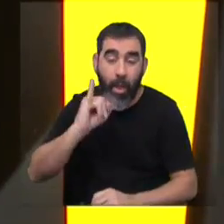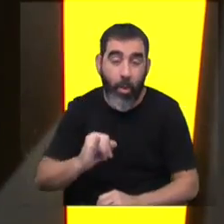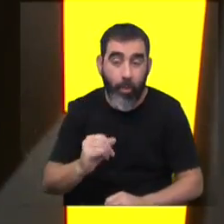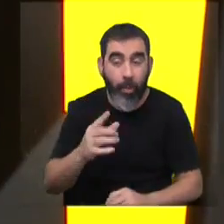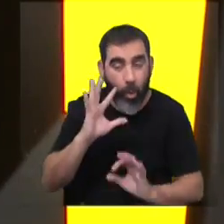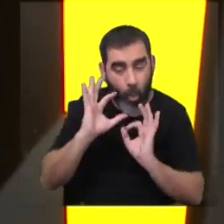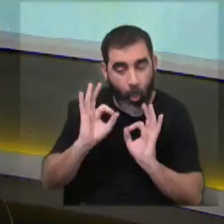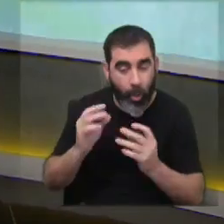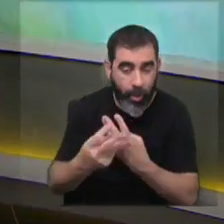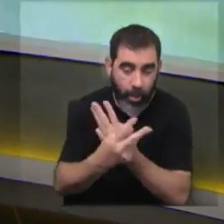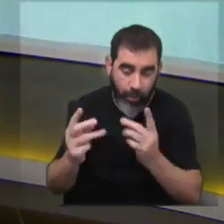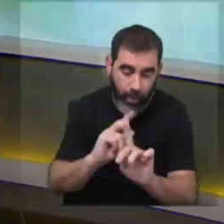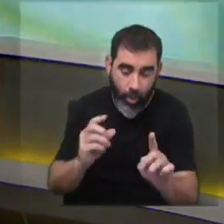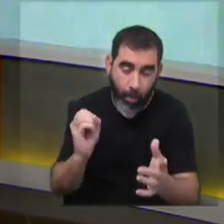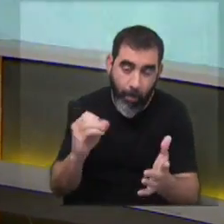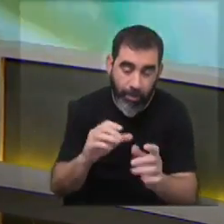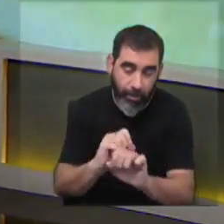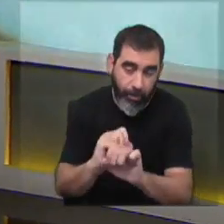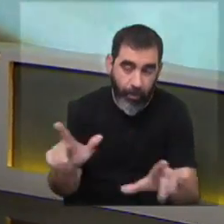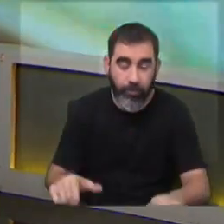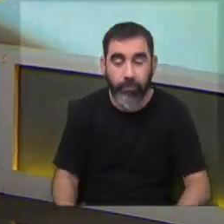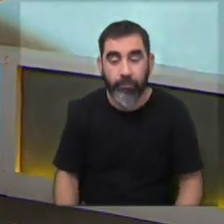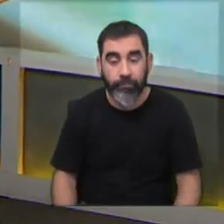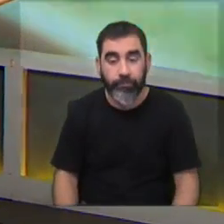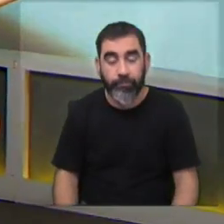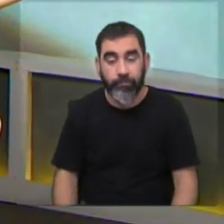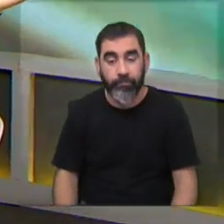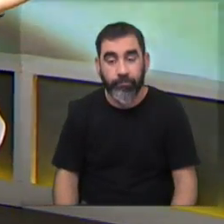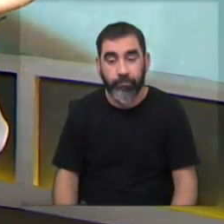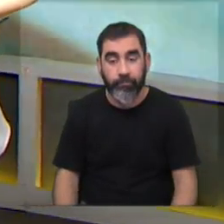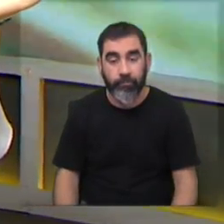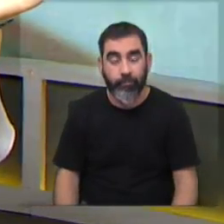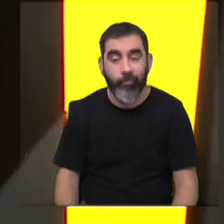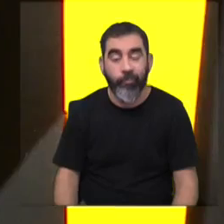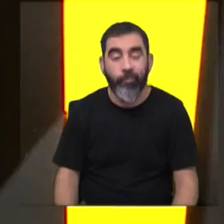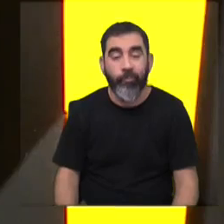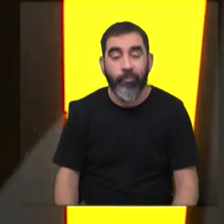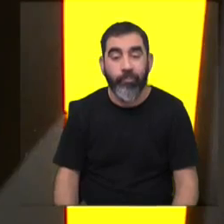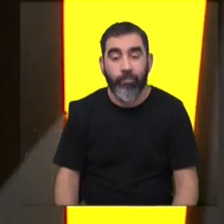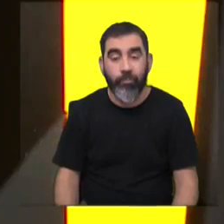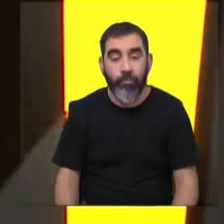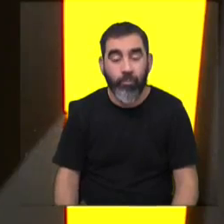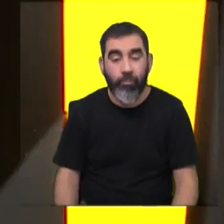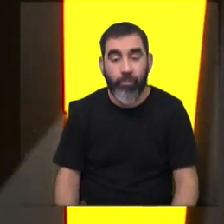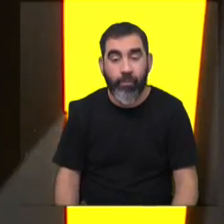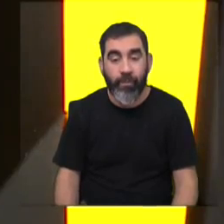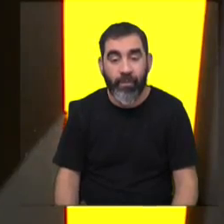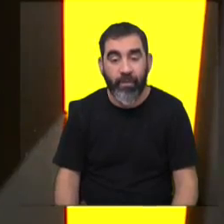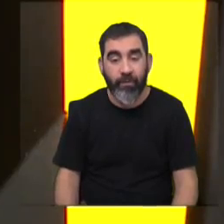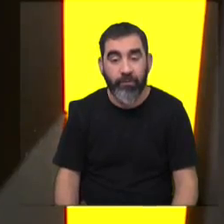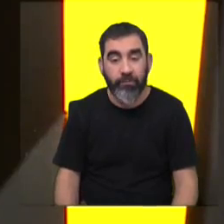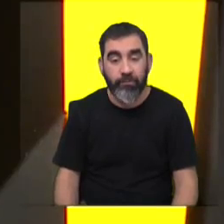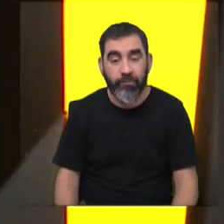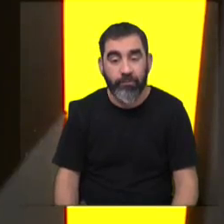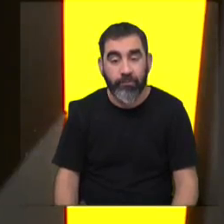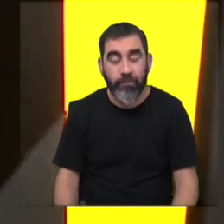en general mancha. Entonces, bueno, y como dice David, como nos ha dicho en algunos de estos informes, como vemos acá,